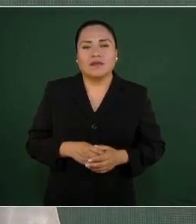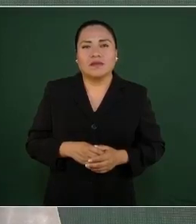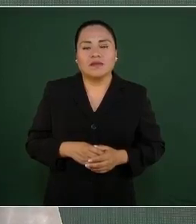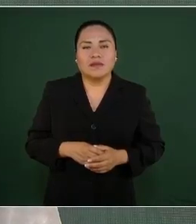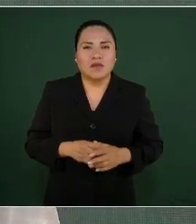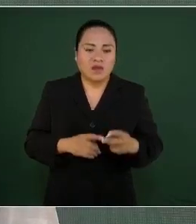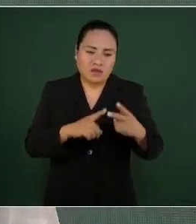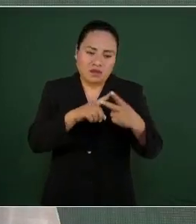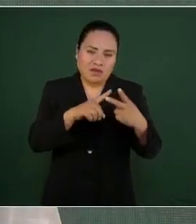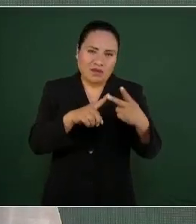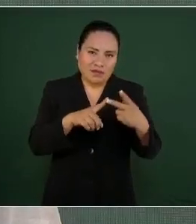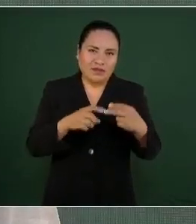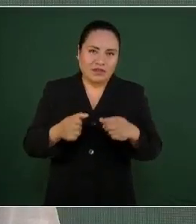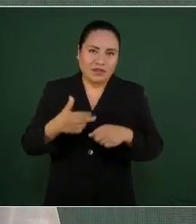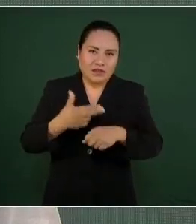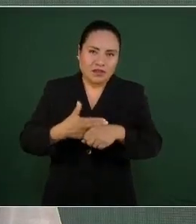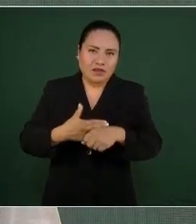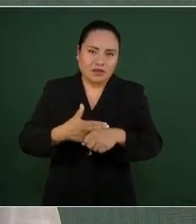secretarios de gobernación